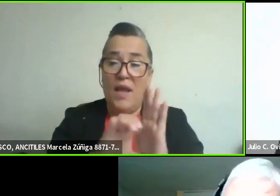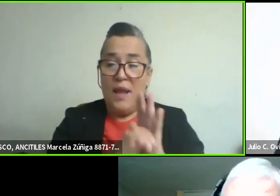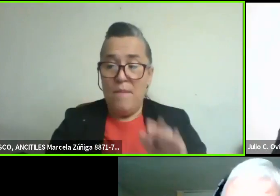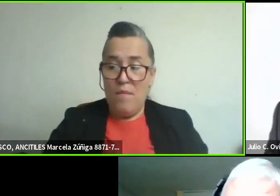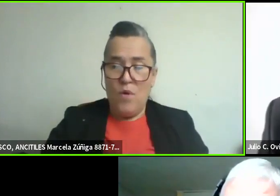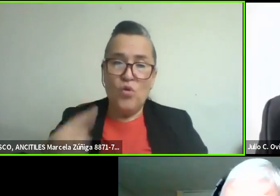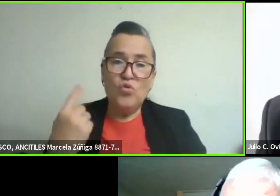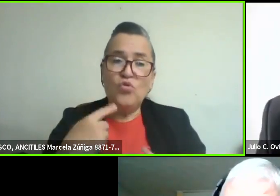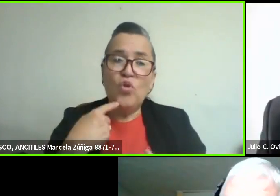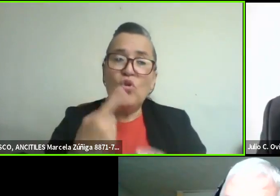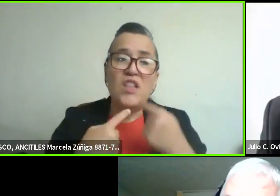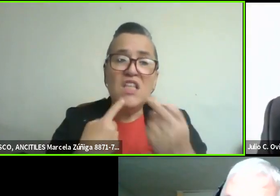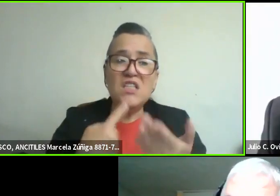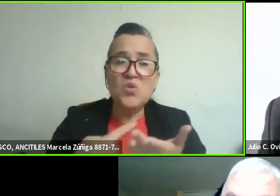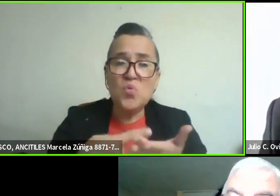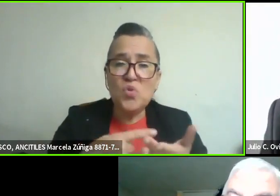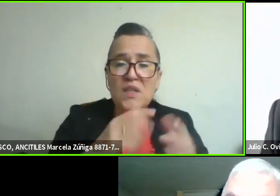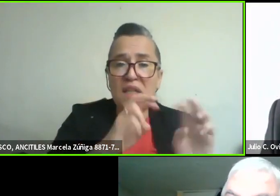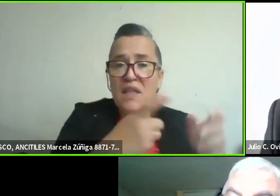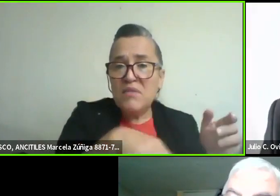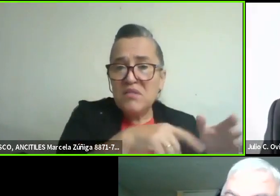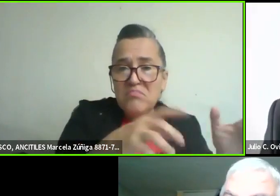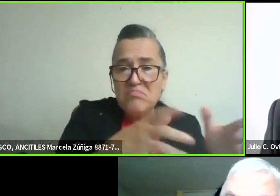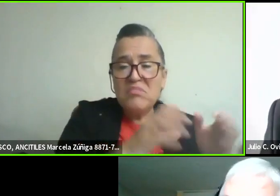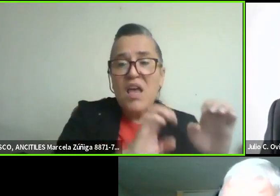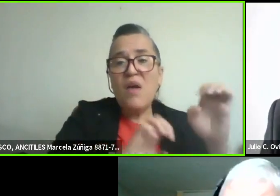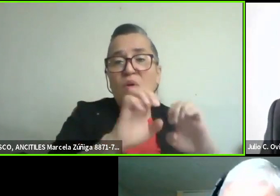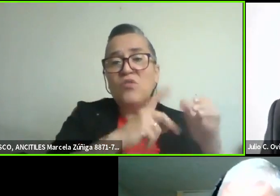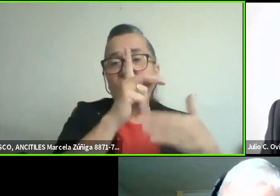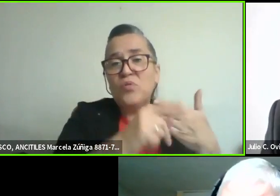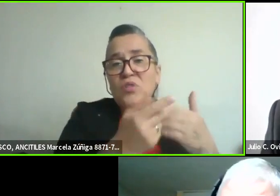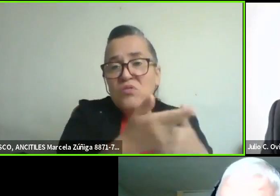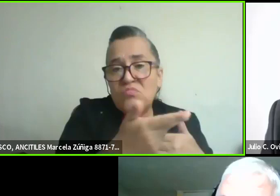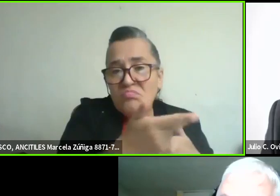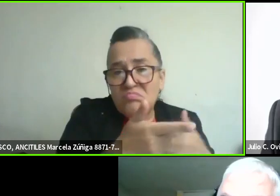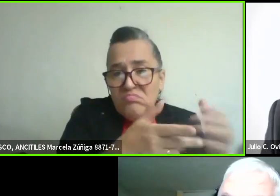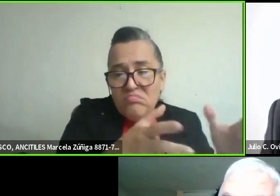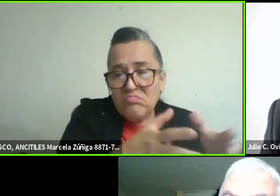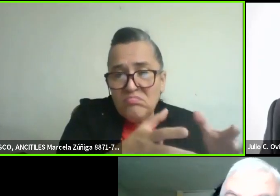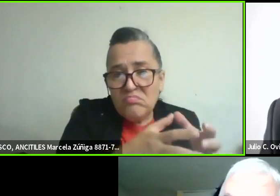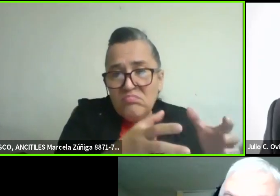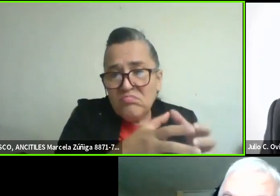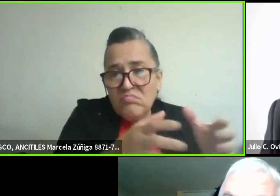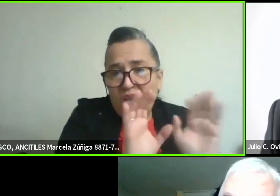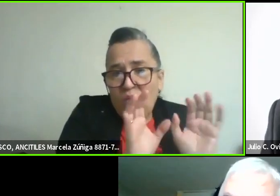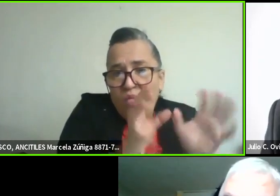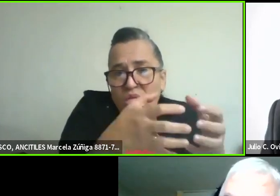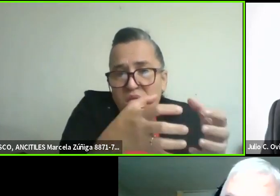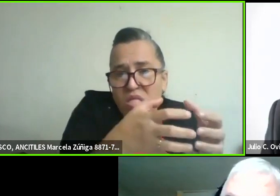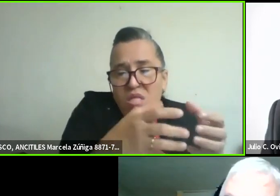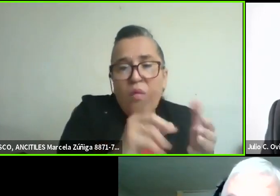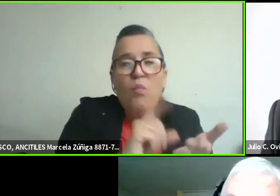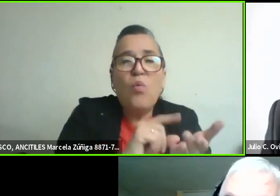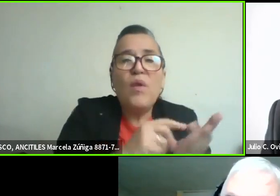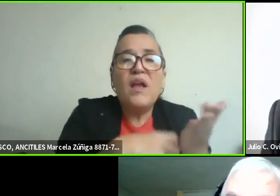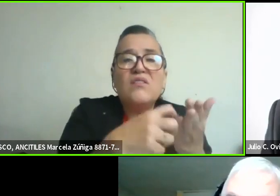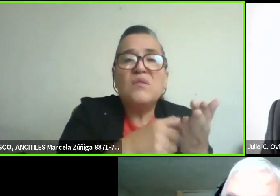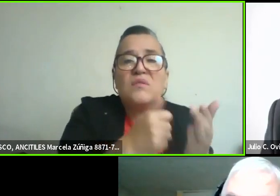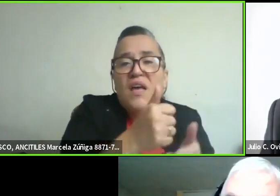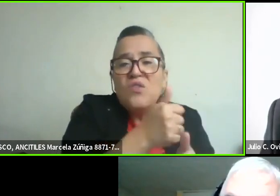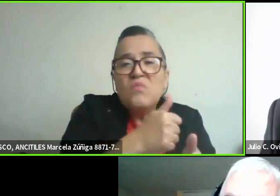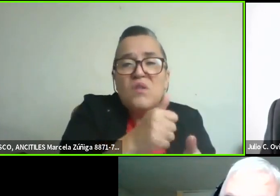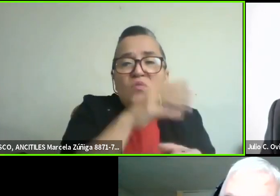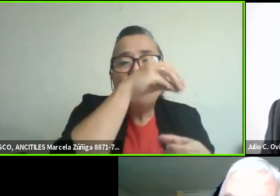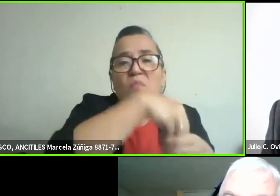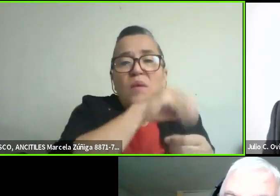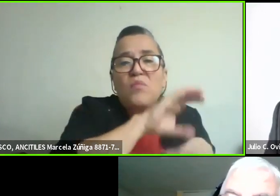discuten los temas entre ellas la evaluación de los proyectos la hacen solo ellos publican en revistas a donde ellos mismos son los miembros